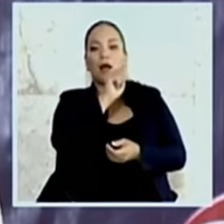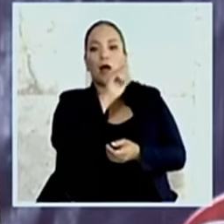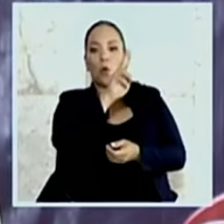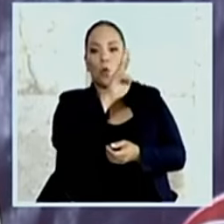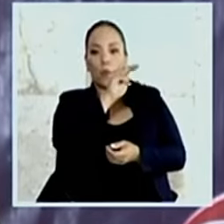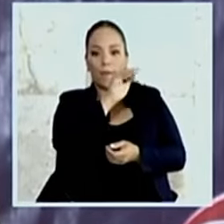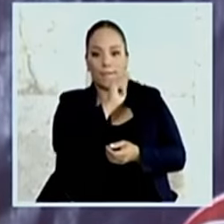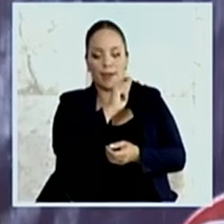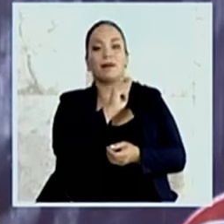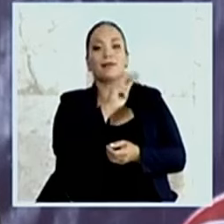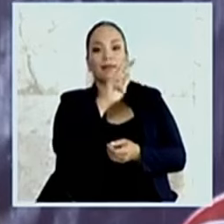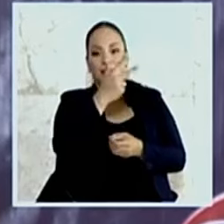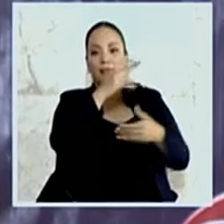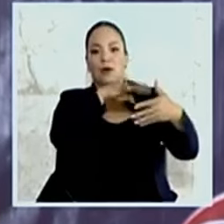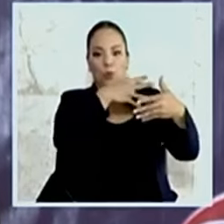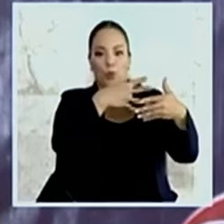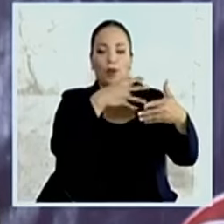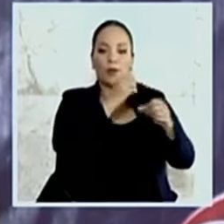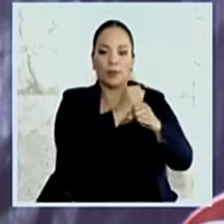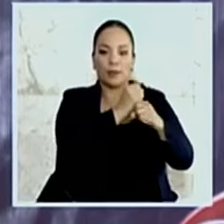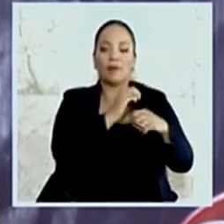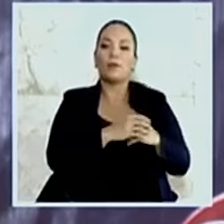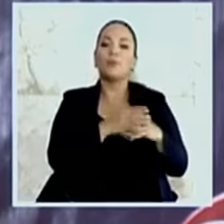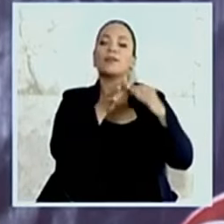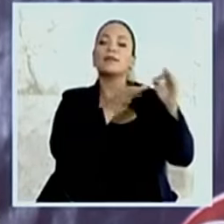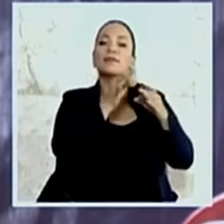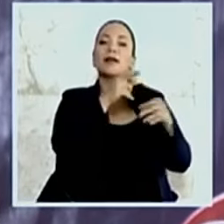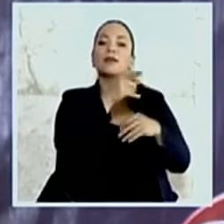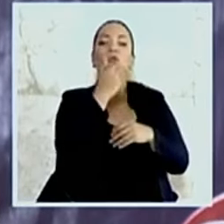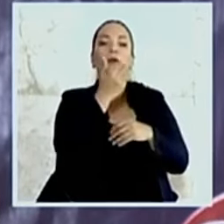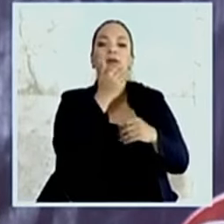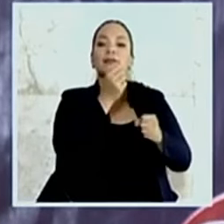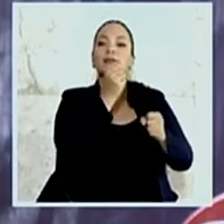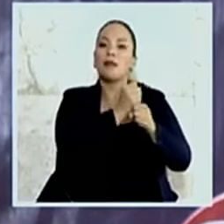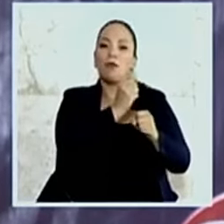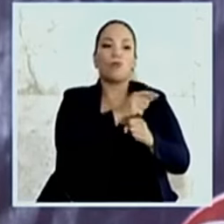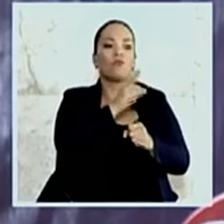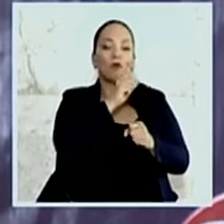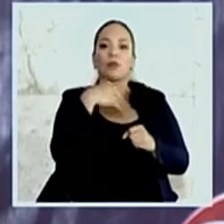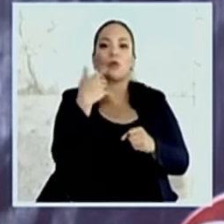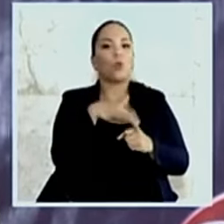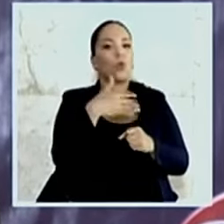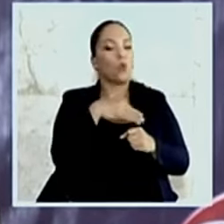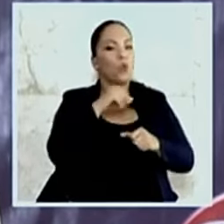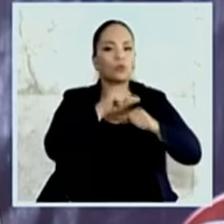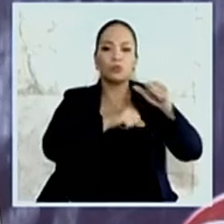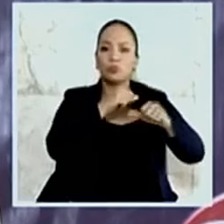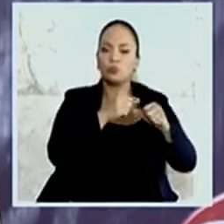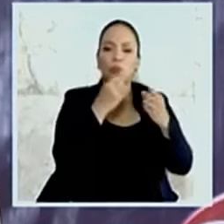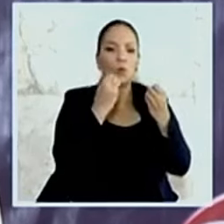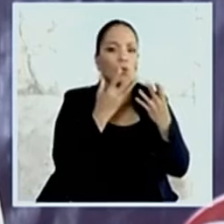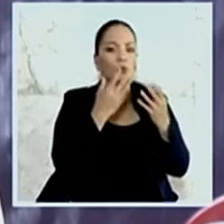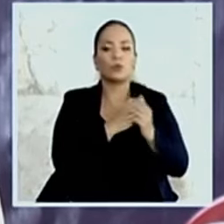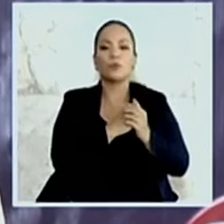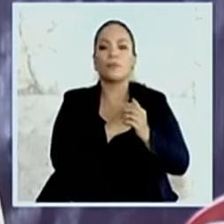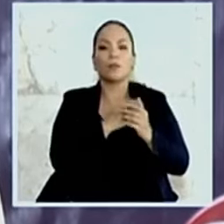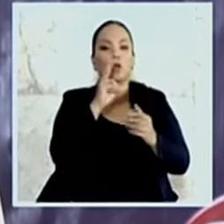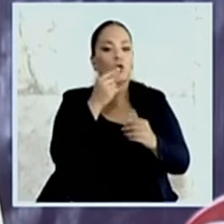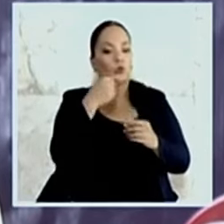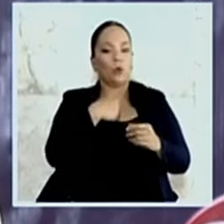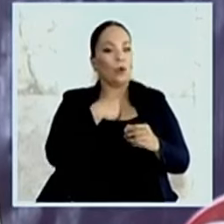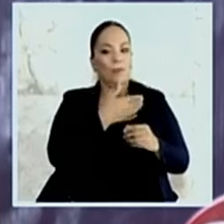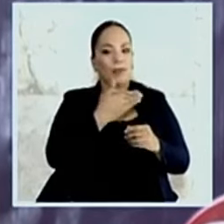efectivamente, son 2.600 pacientes que desde el mes de agosto hasta la fecha se han atendido por el Hospital del Trauma en ese tercer turno. Pero